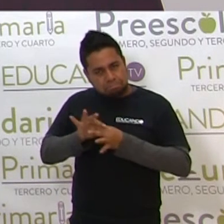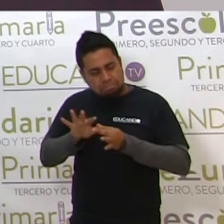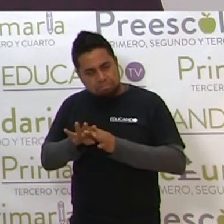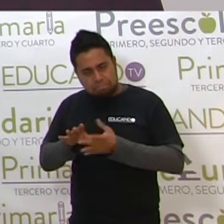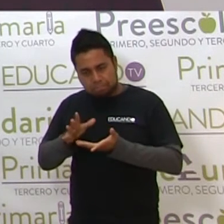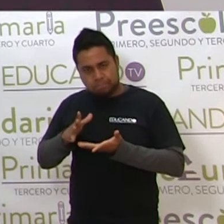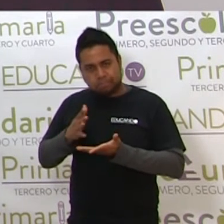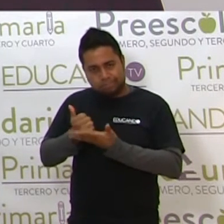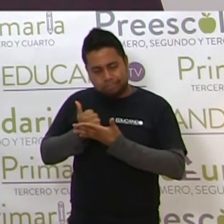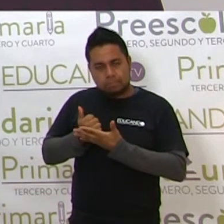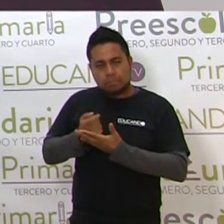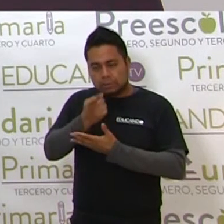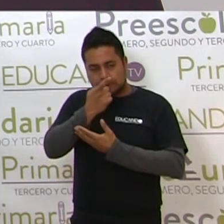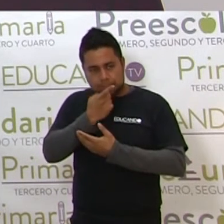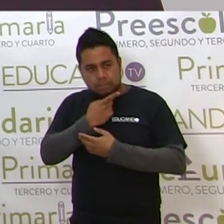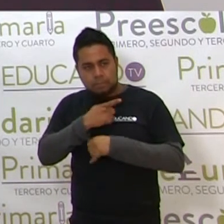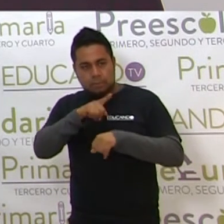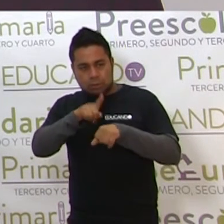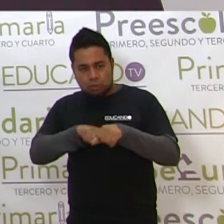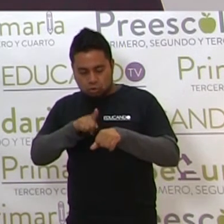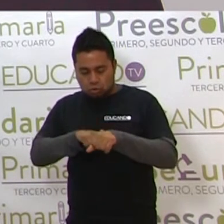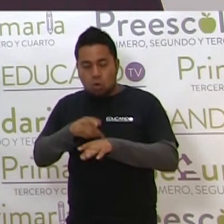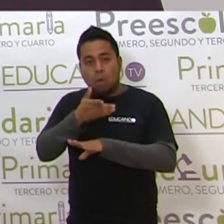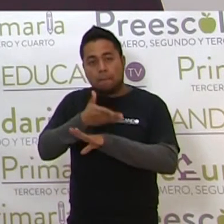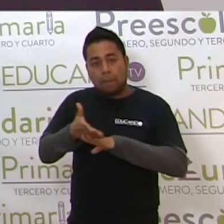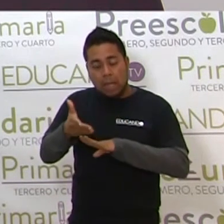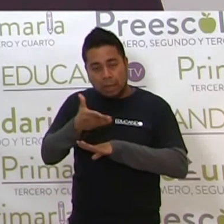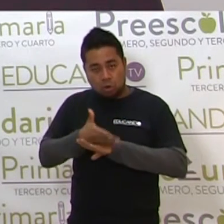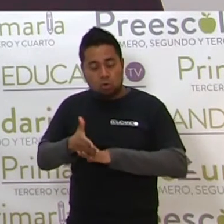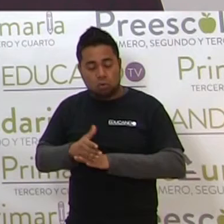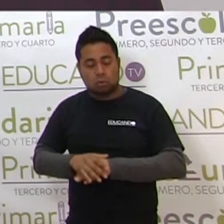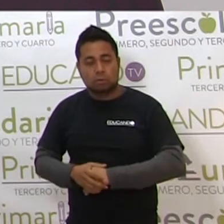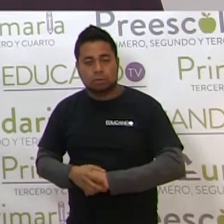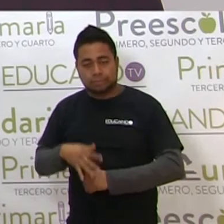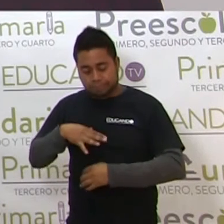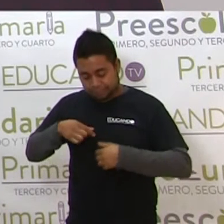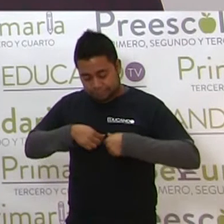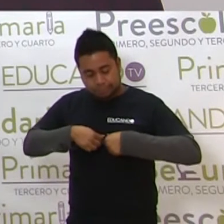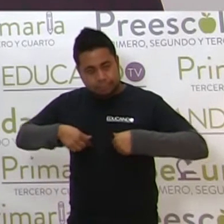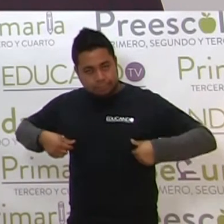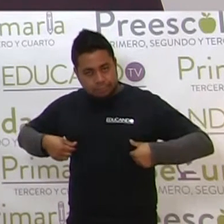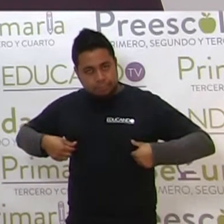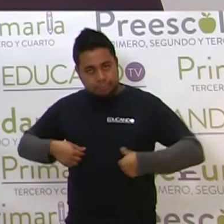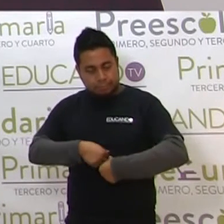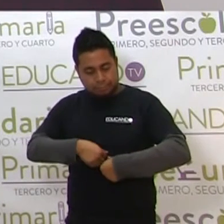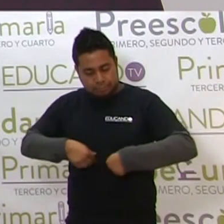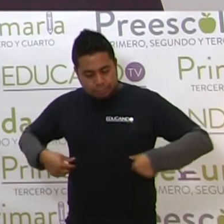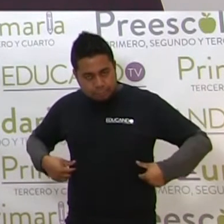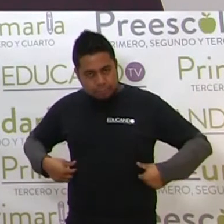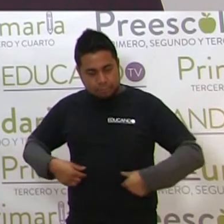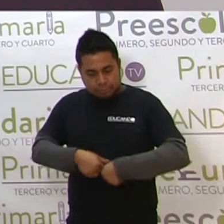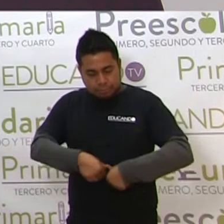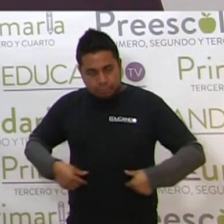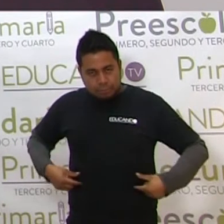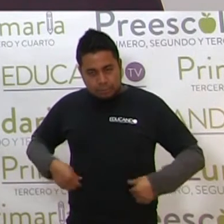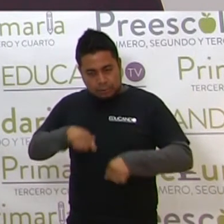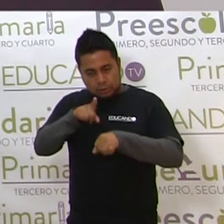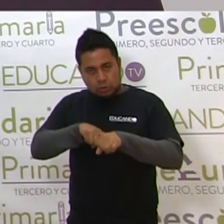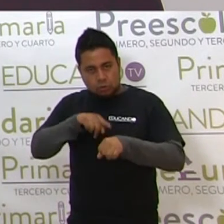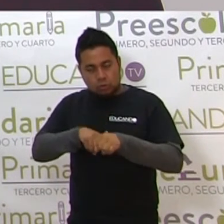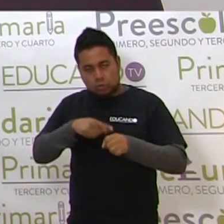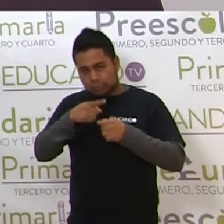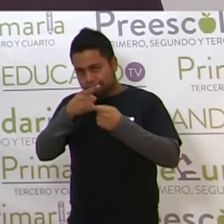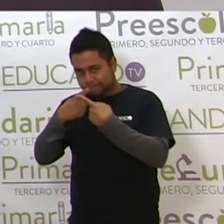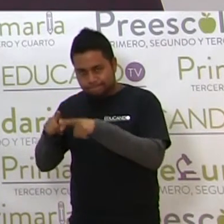de color blanco y tiene franjas de colores